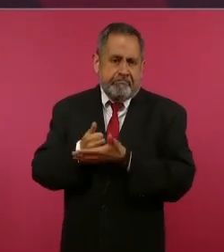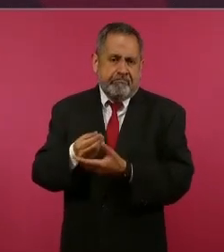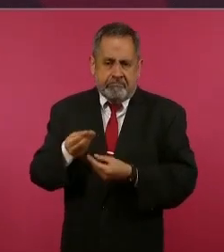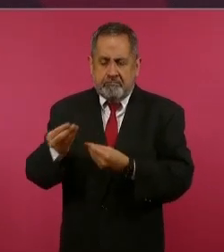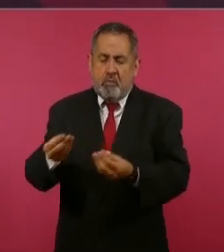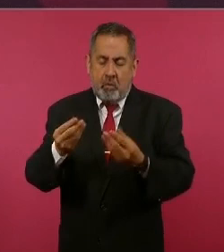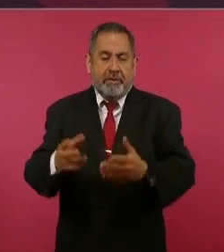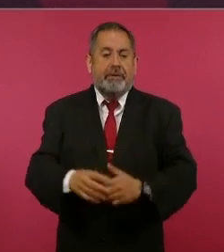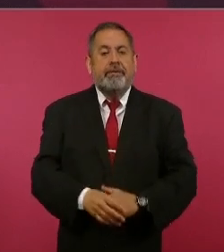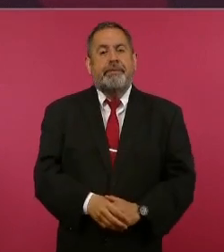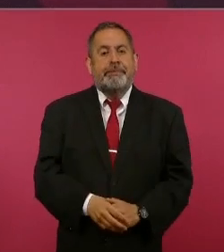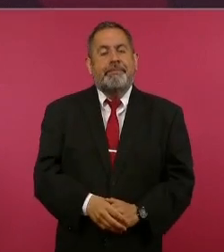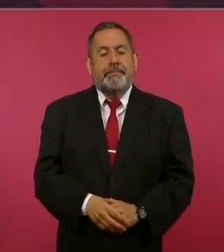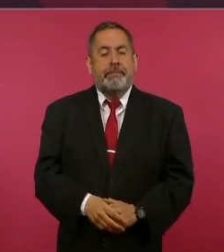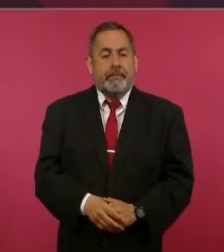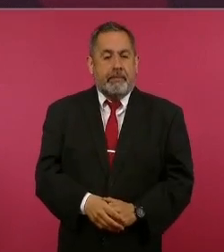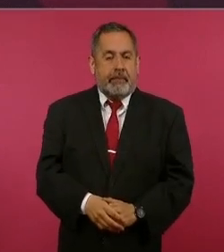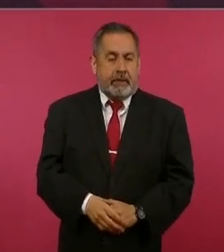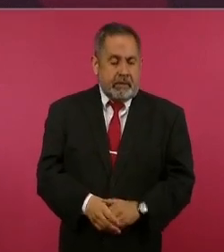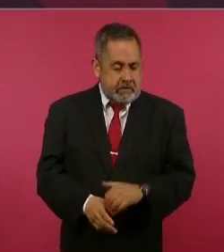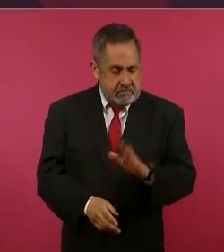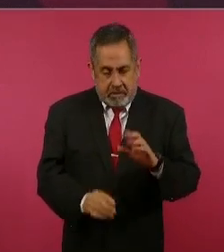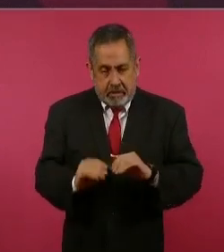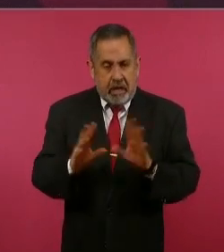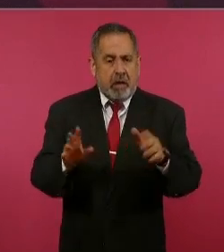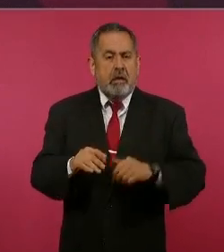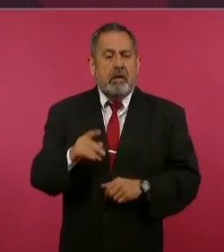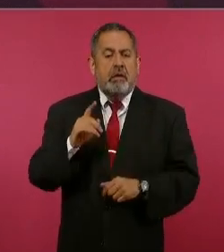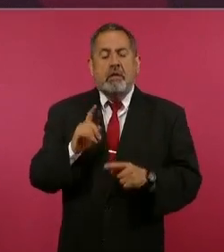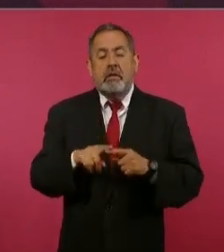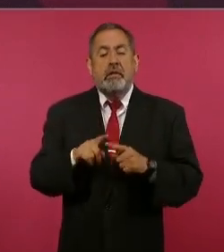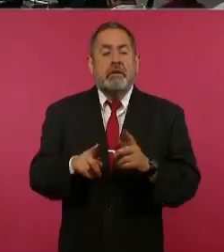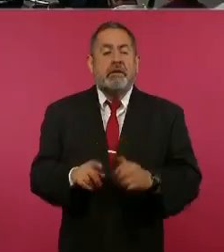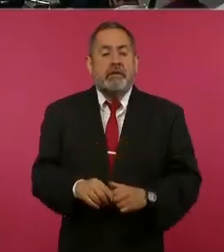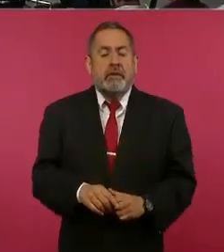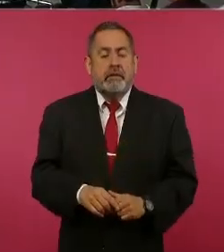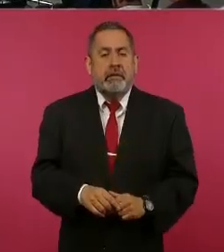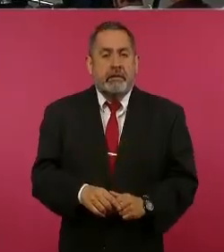de mucha gente. Y luego, por si fuese poco,